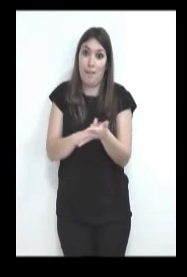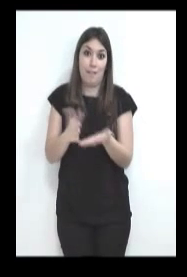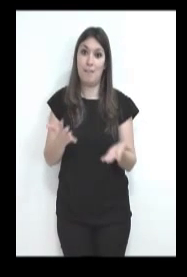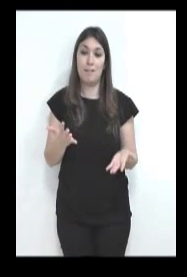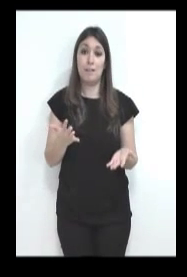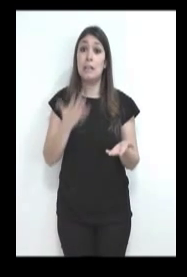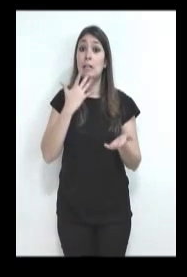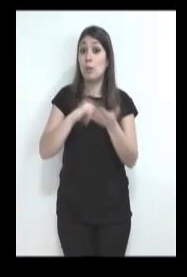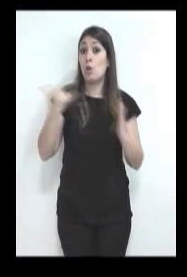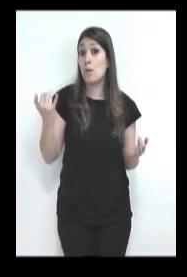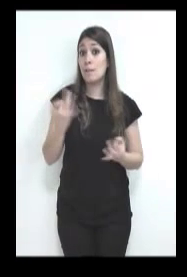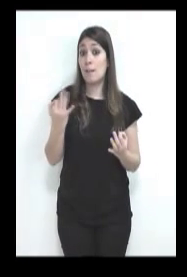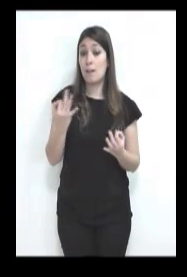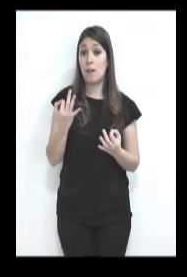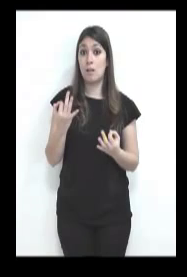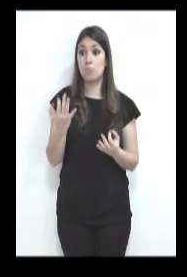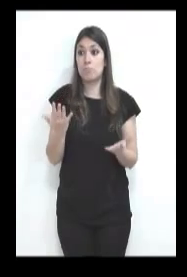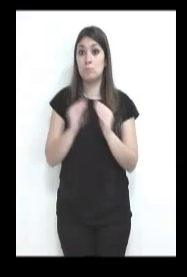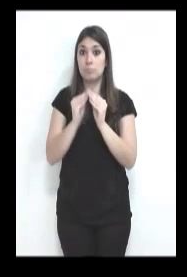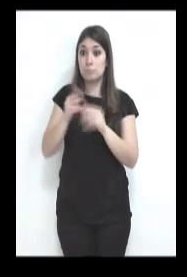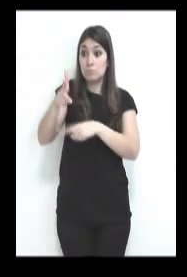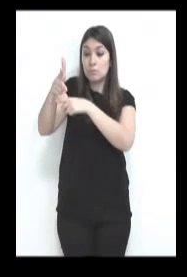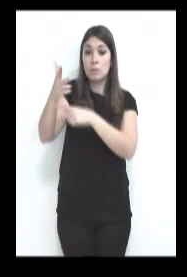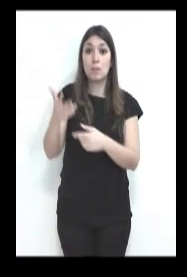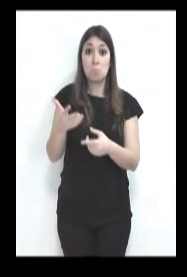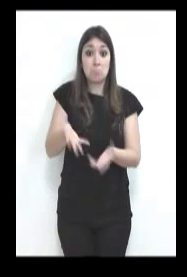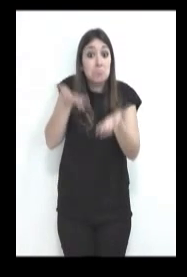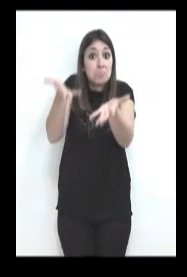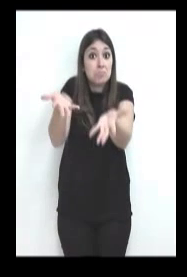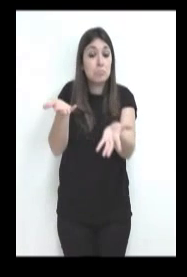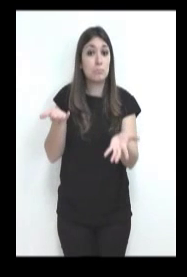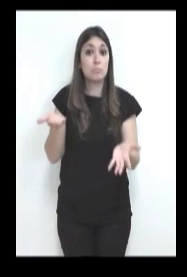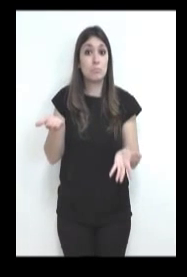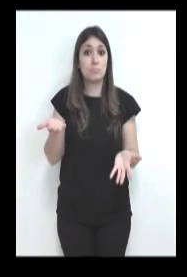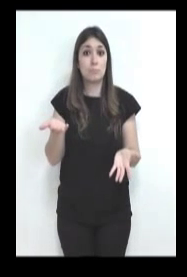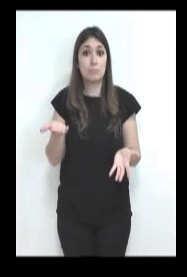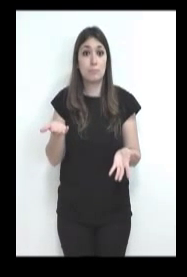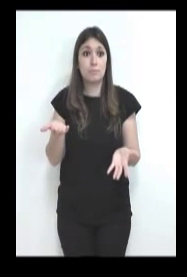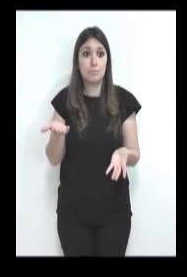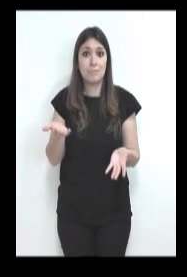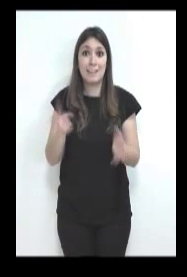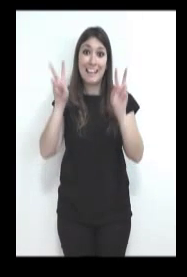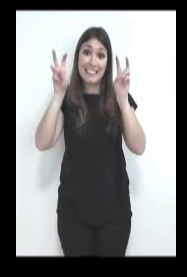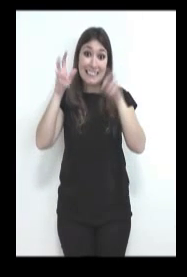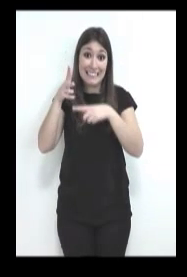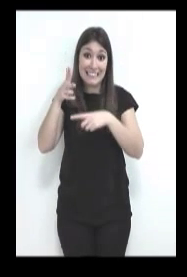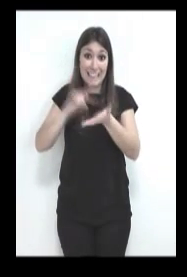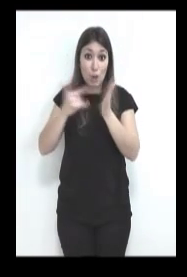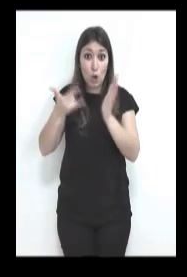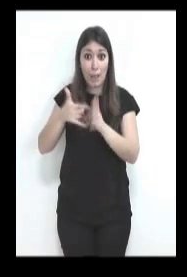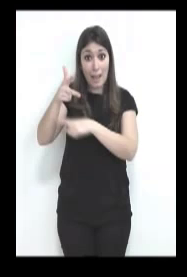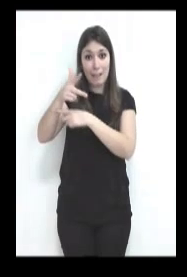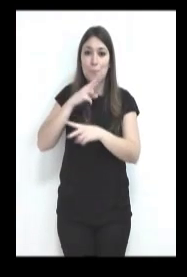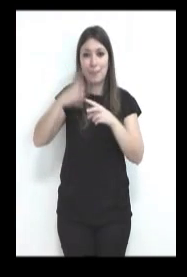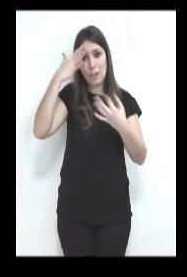La tecnología, digamos que en ese sentido está disponible y es inocente en el sentido de que depende del uso,